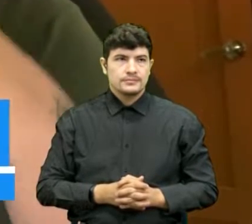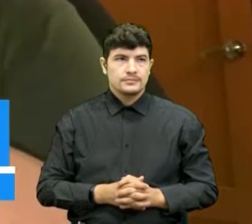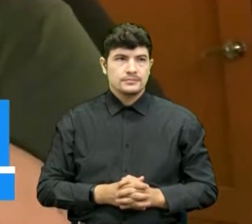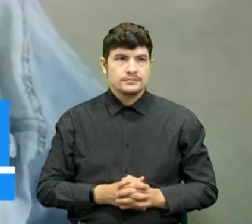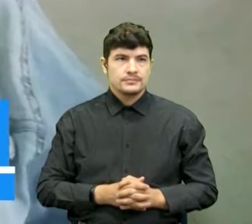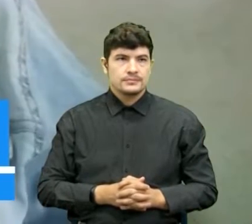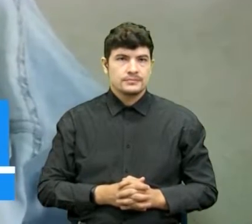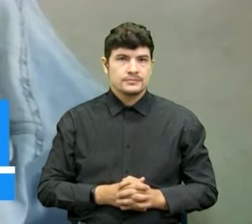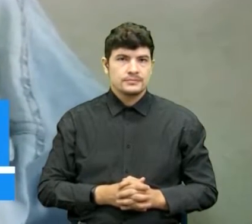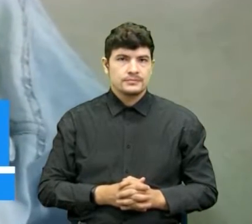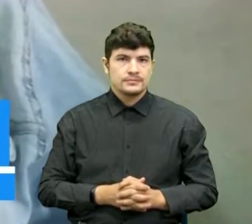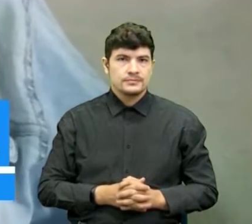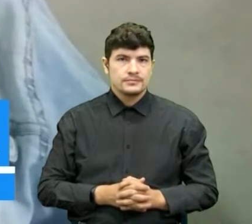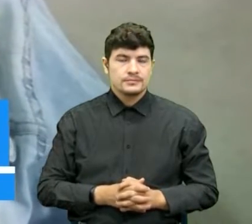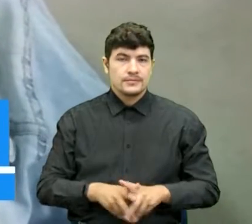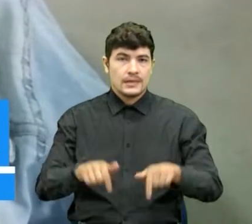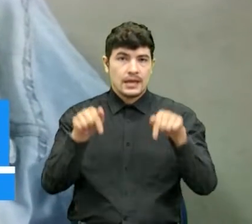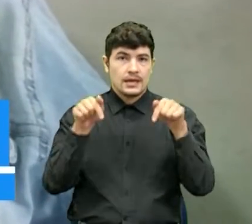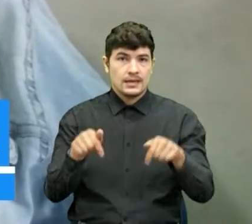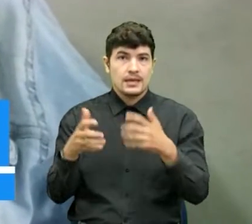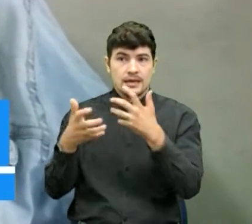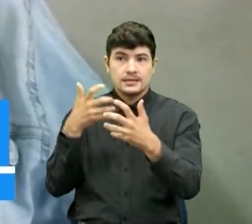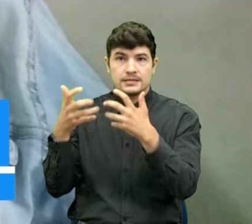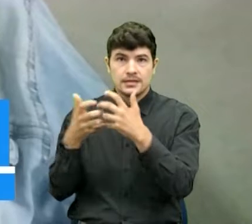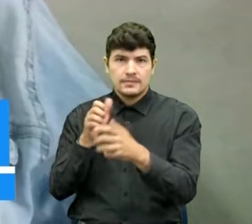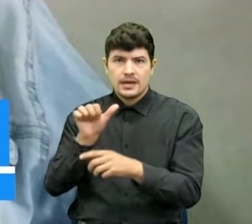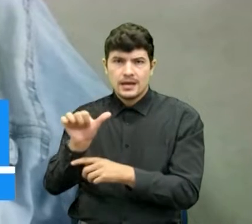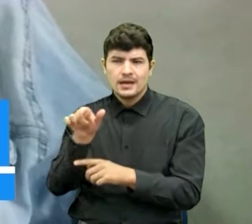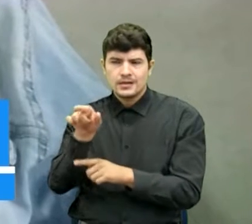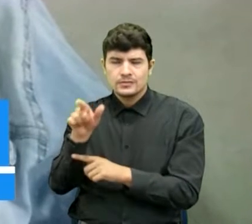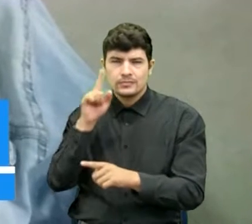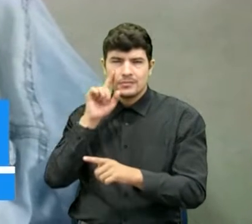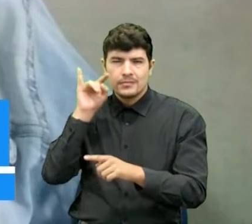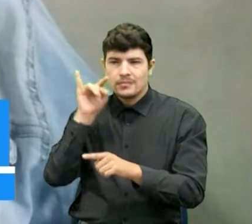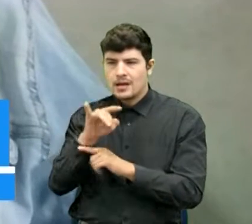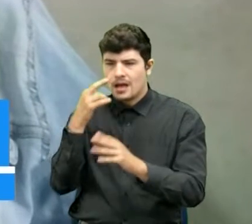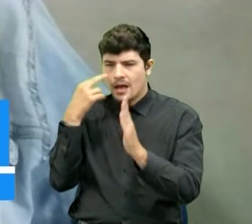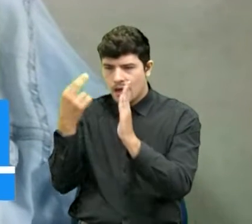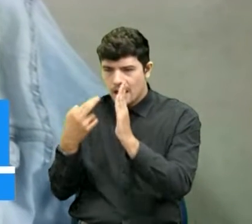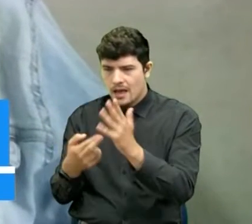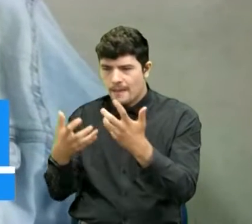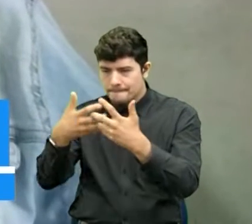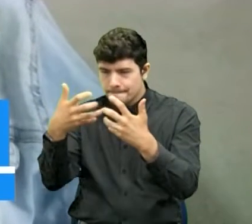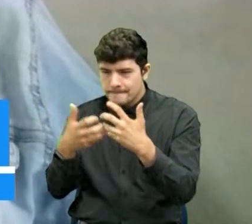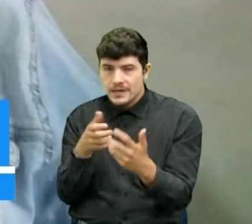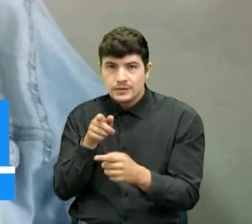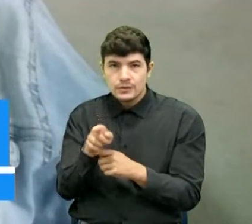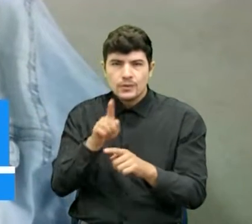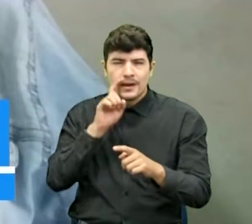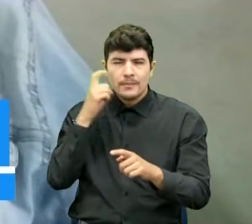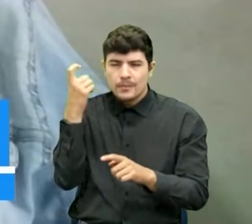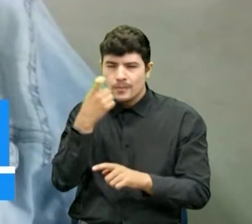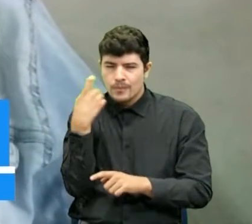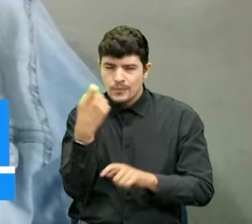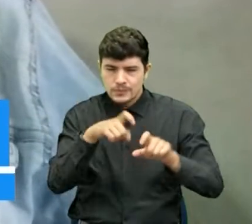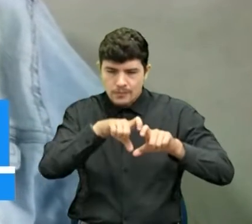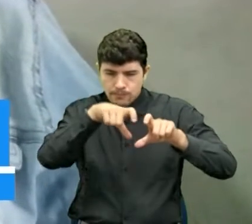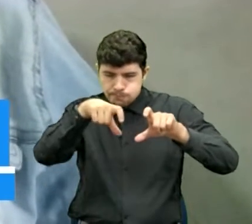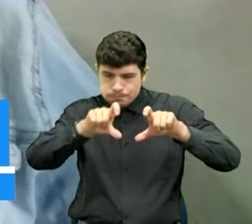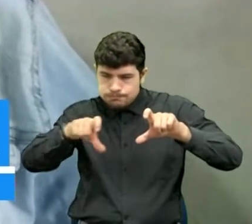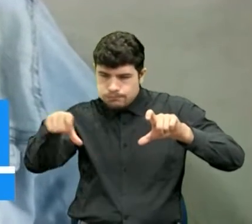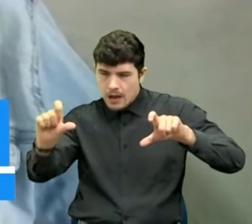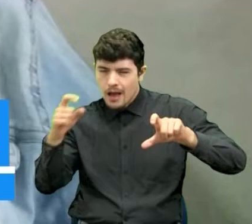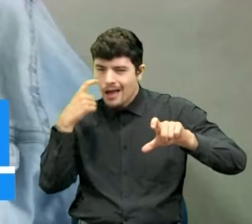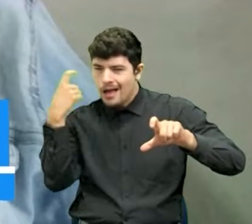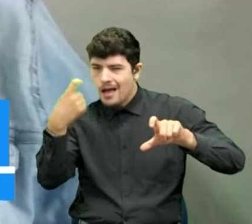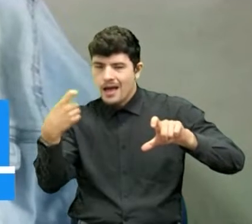inteligencia artificial. En cambio, nuestro sistema, al estar entrenado con un dataset revisado, realiza una búsqueda exhaustiva de anomalías, aumentando de